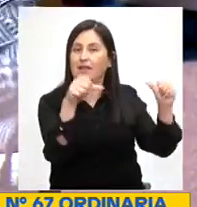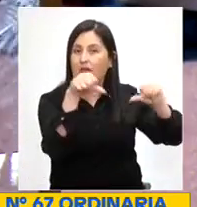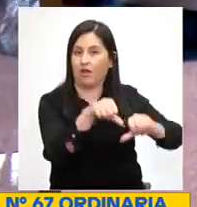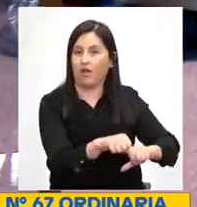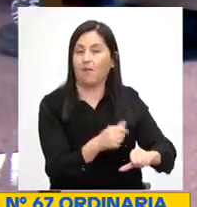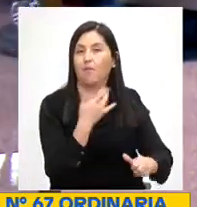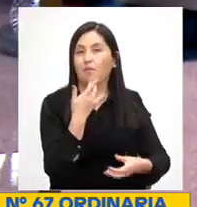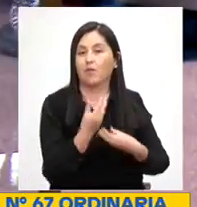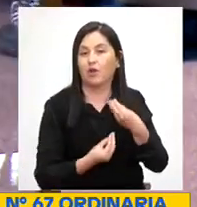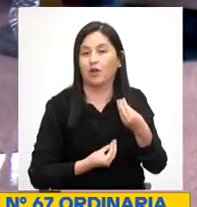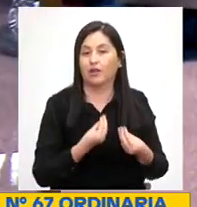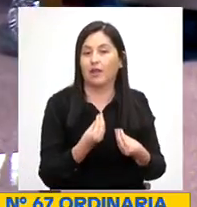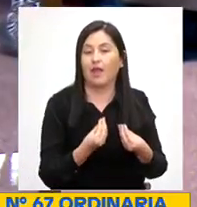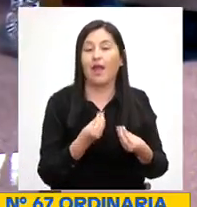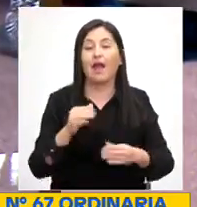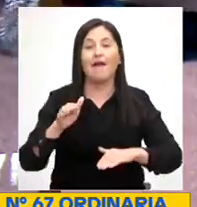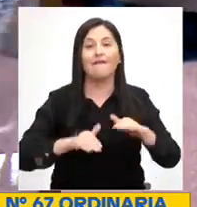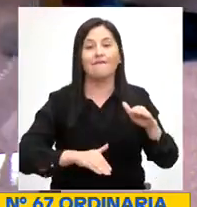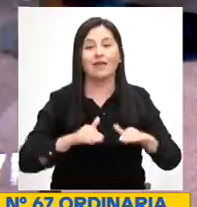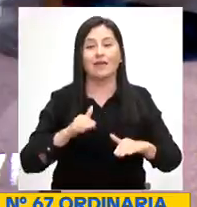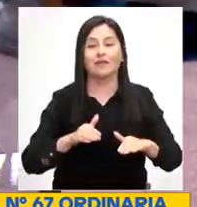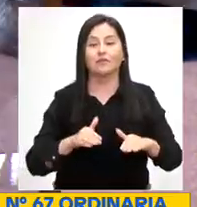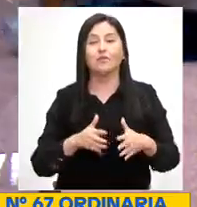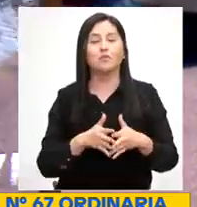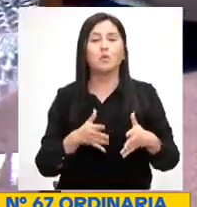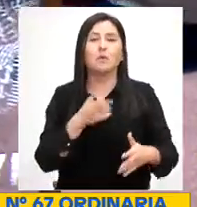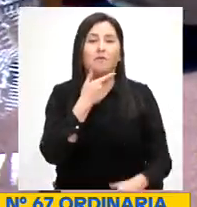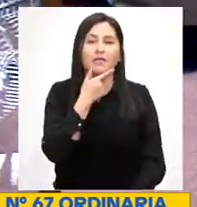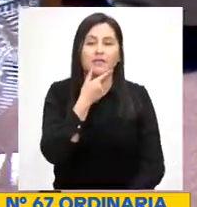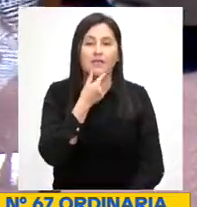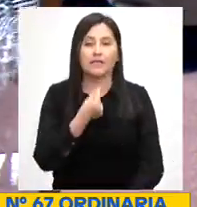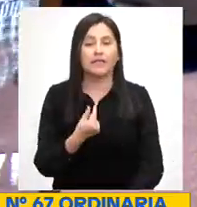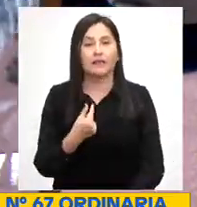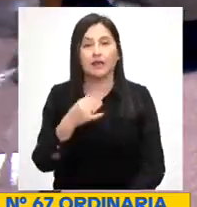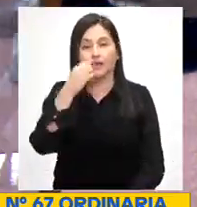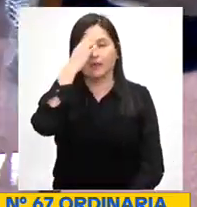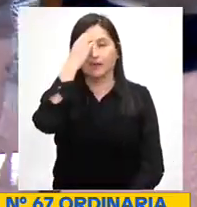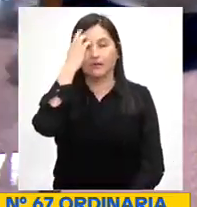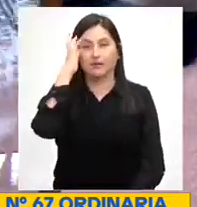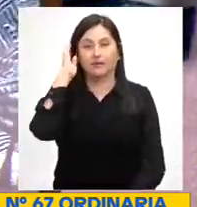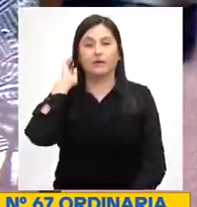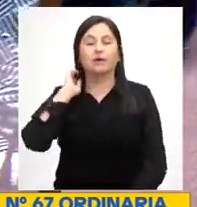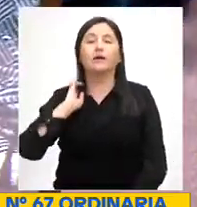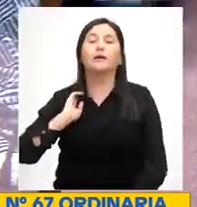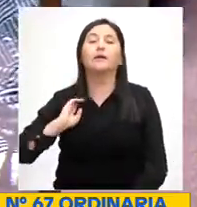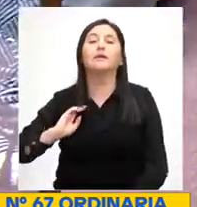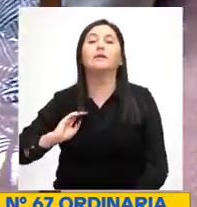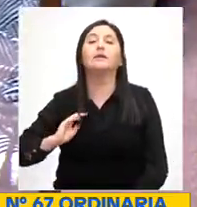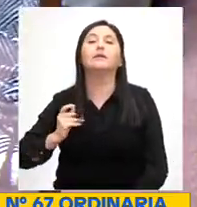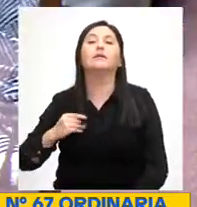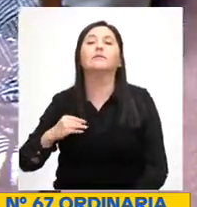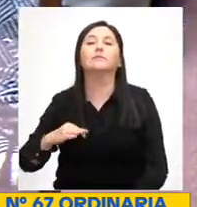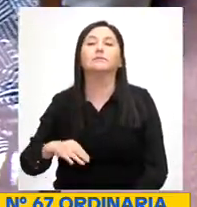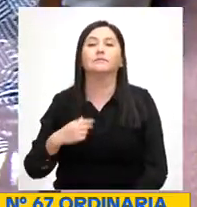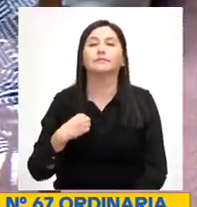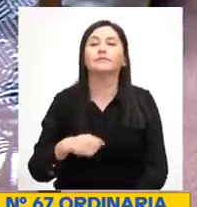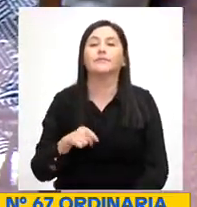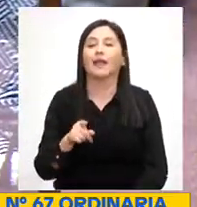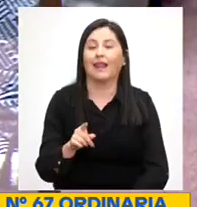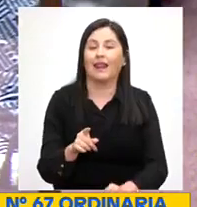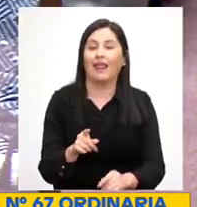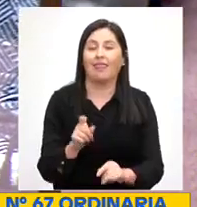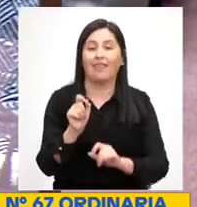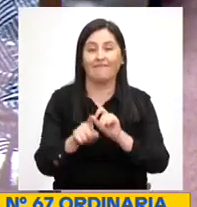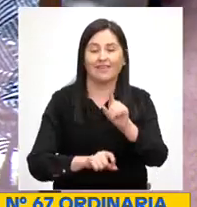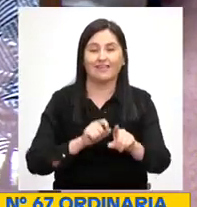porque cuando a veces escuchamos con tanta facilidad en que se hacen gárgaras respecto de la defensa a la familia se